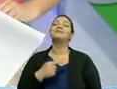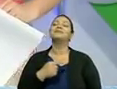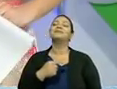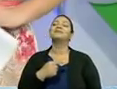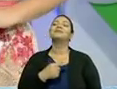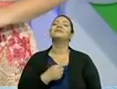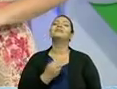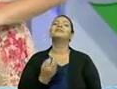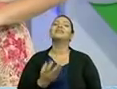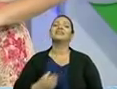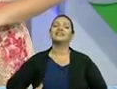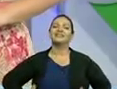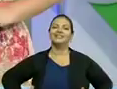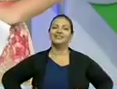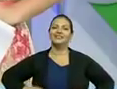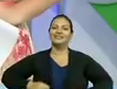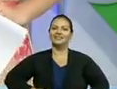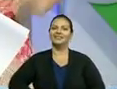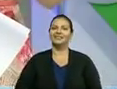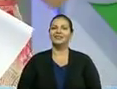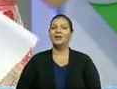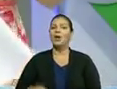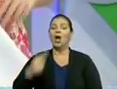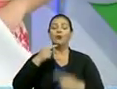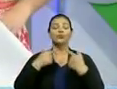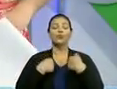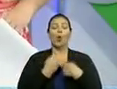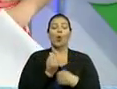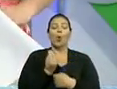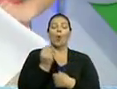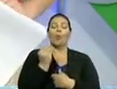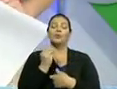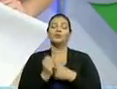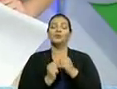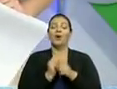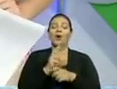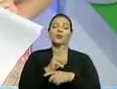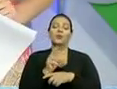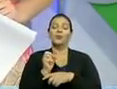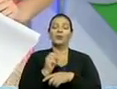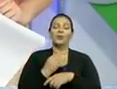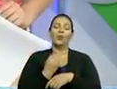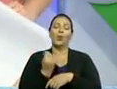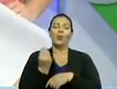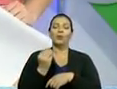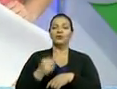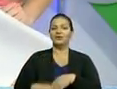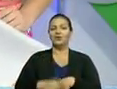Ya dice que tiene 20 y va un poquito más. Pero en televisión, pues.